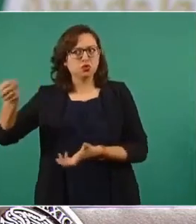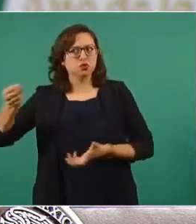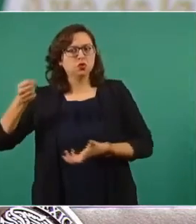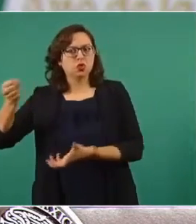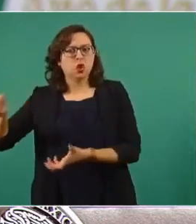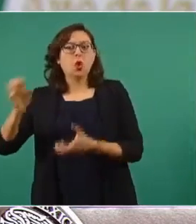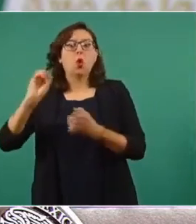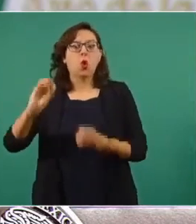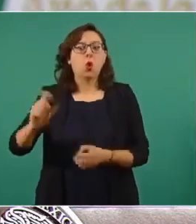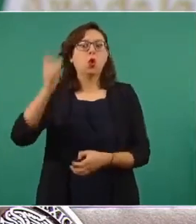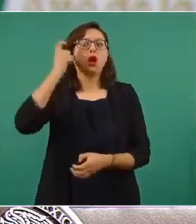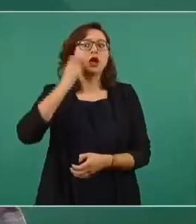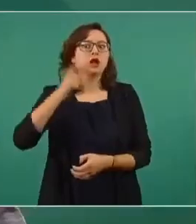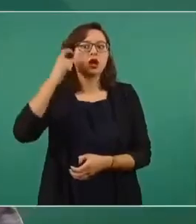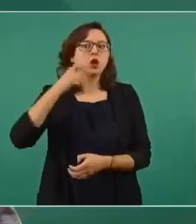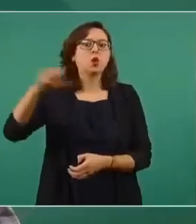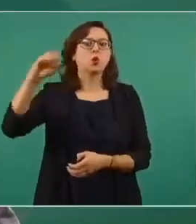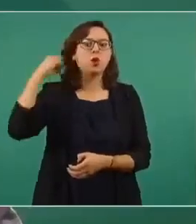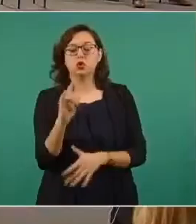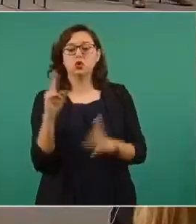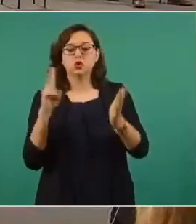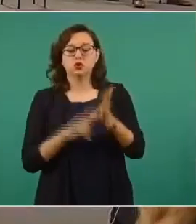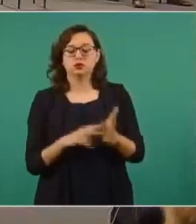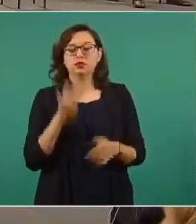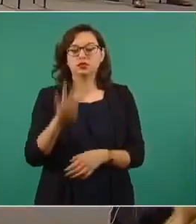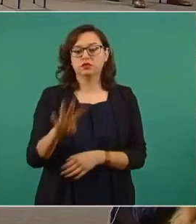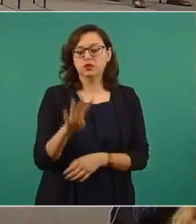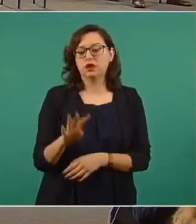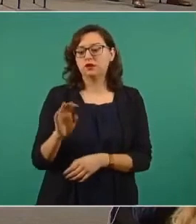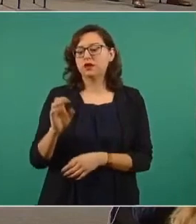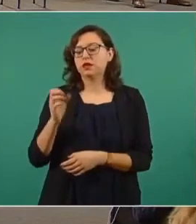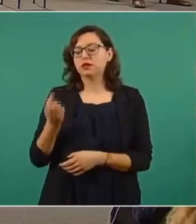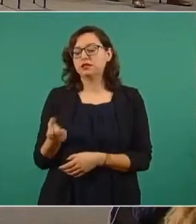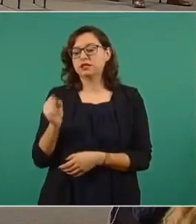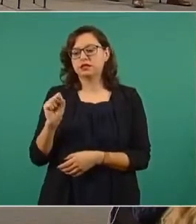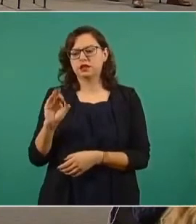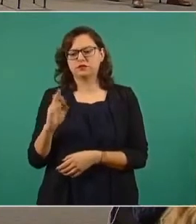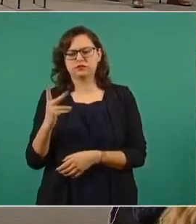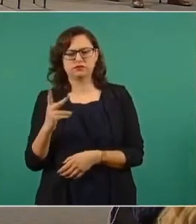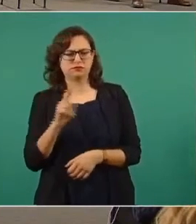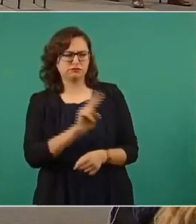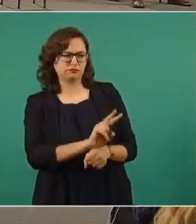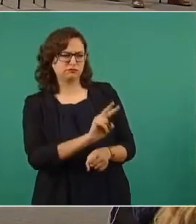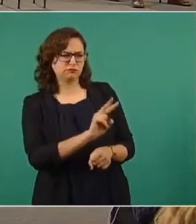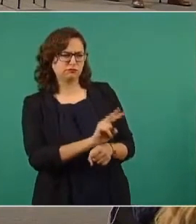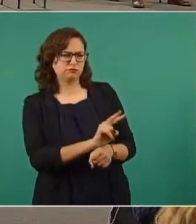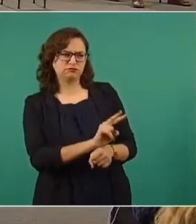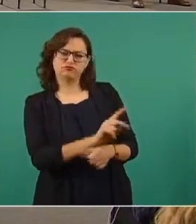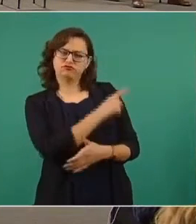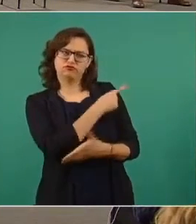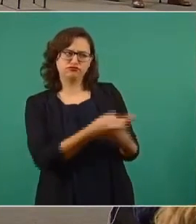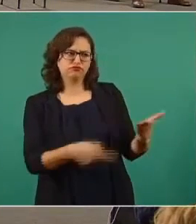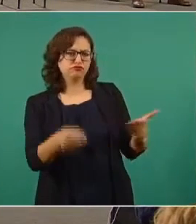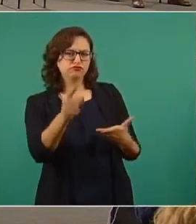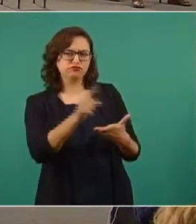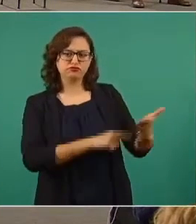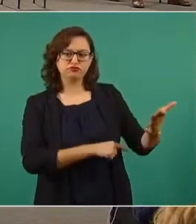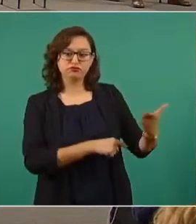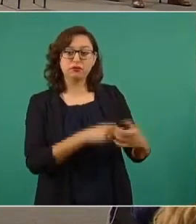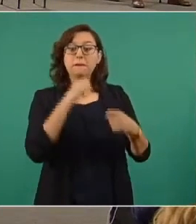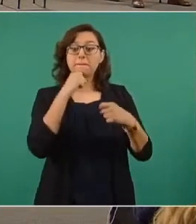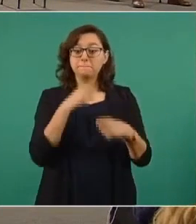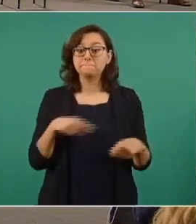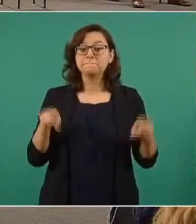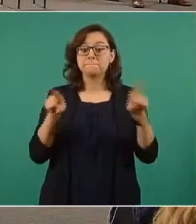extranjero, decisión que se tomó después de que por años empresas ligadas a los gobiernos neoliberales